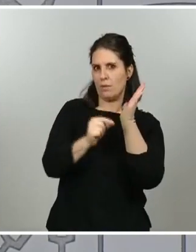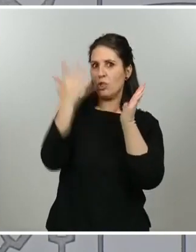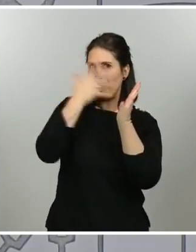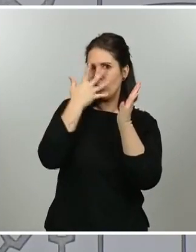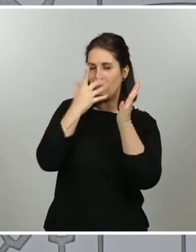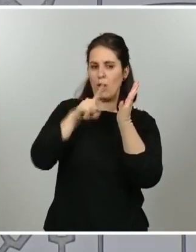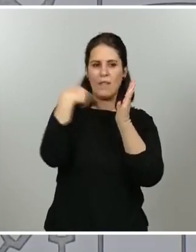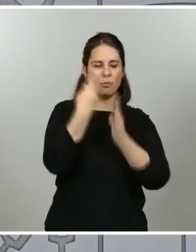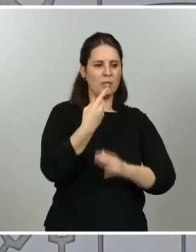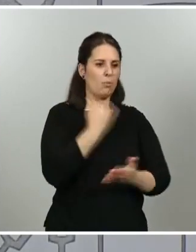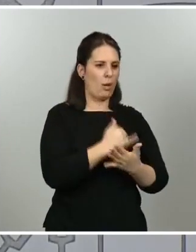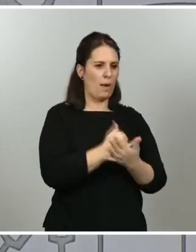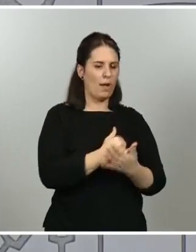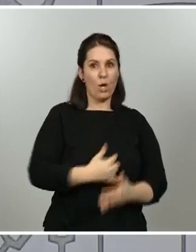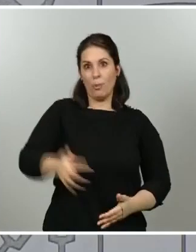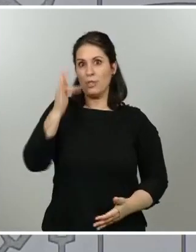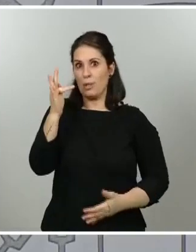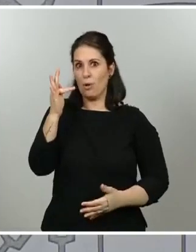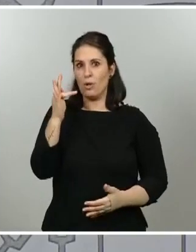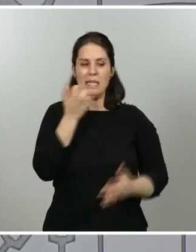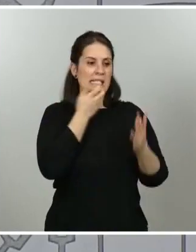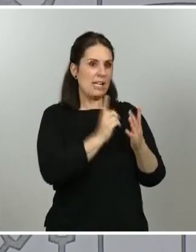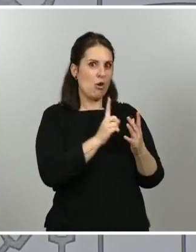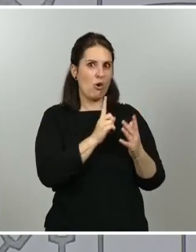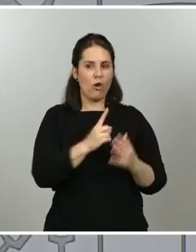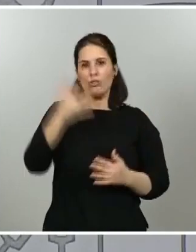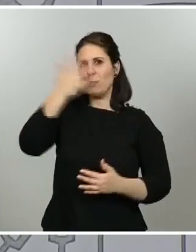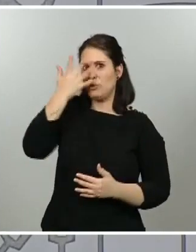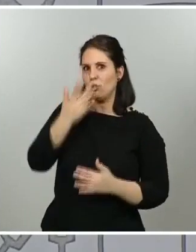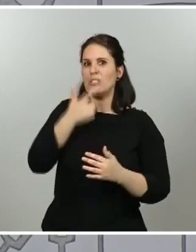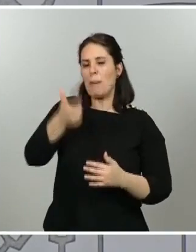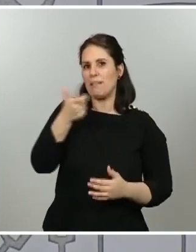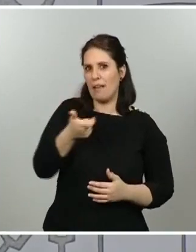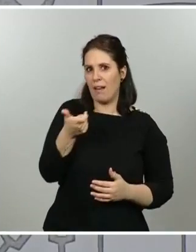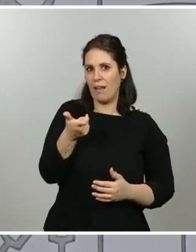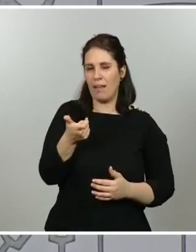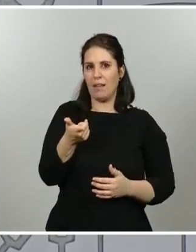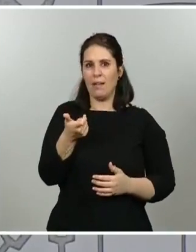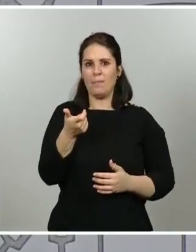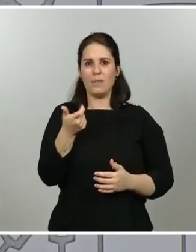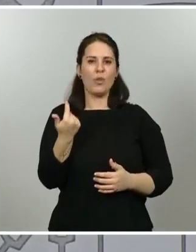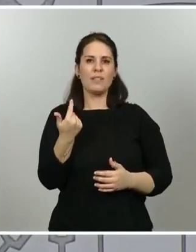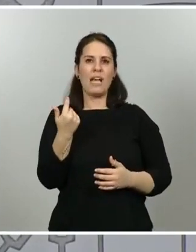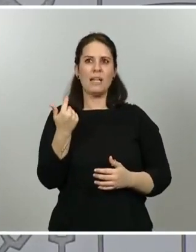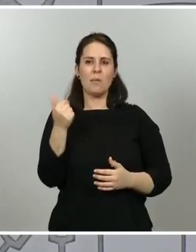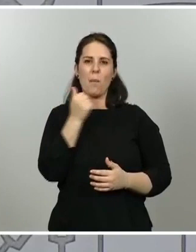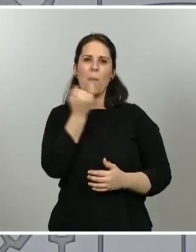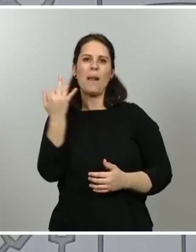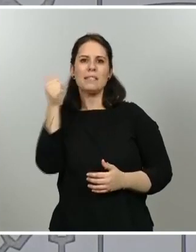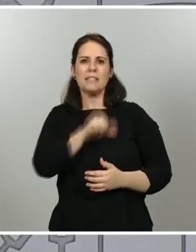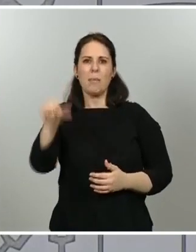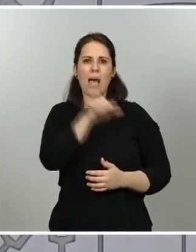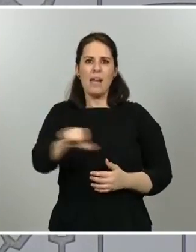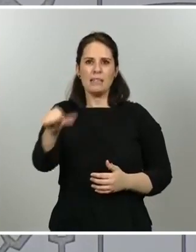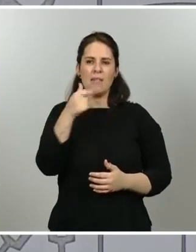confirmado. Si el resultado no llega, se mantiene como sospechoso un tiempo. En este caso ha habido un periodo de varias semanas, nos han informado que de hasta 3 y